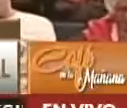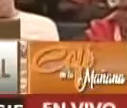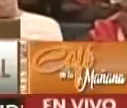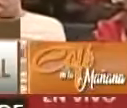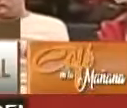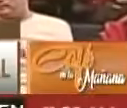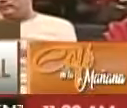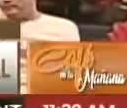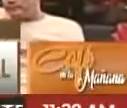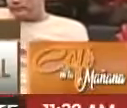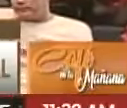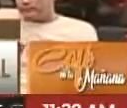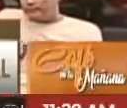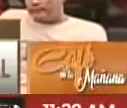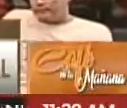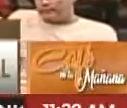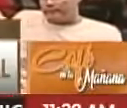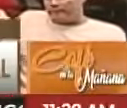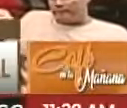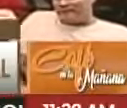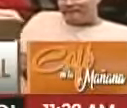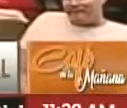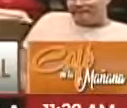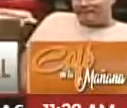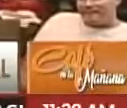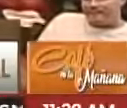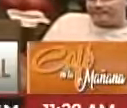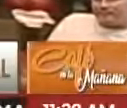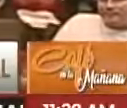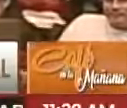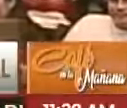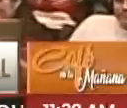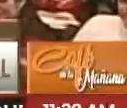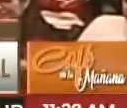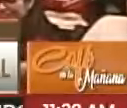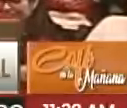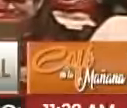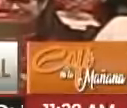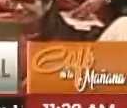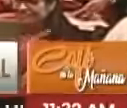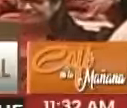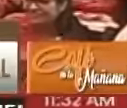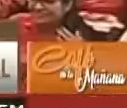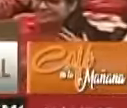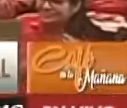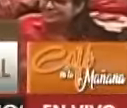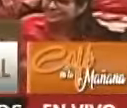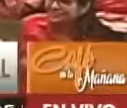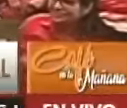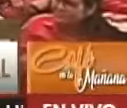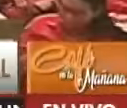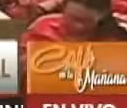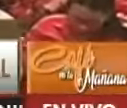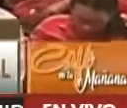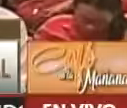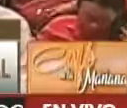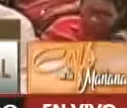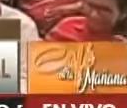este espacio reunido, para revisar una tarea que nos ha encomendado el compañero presidente Nicolás